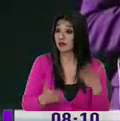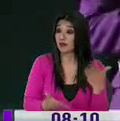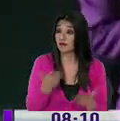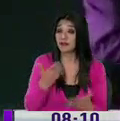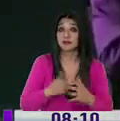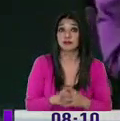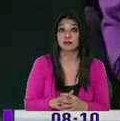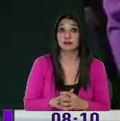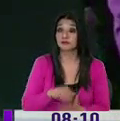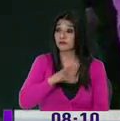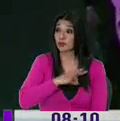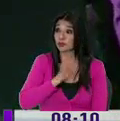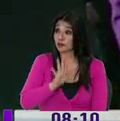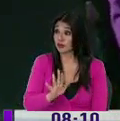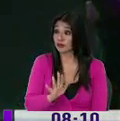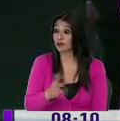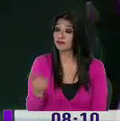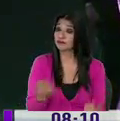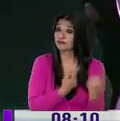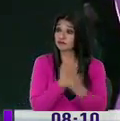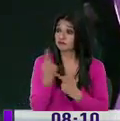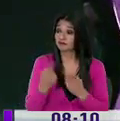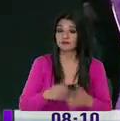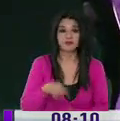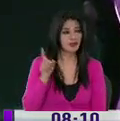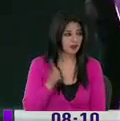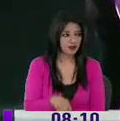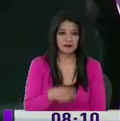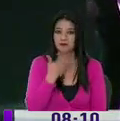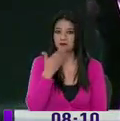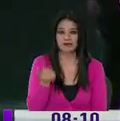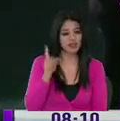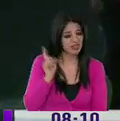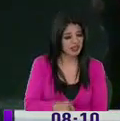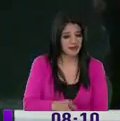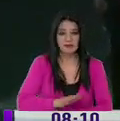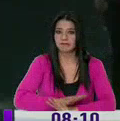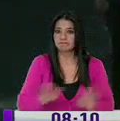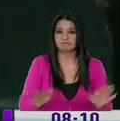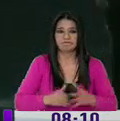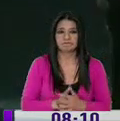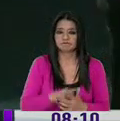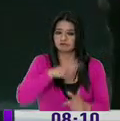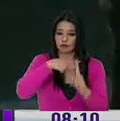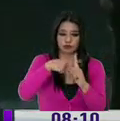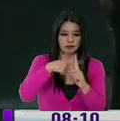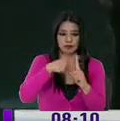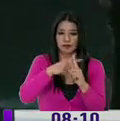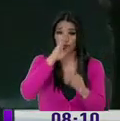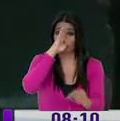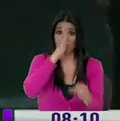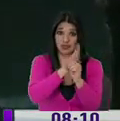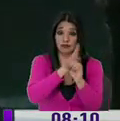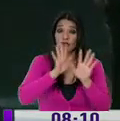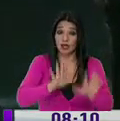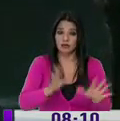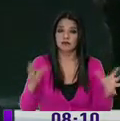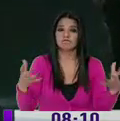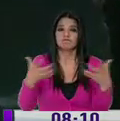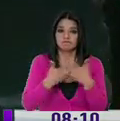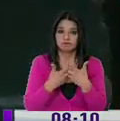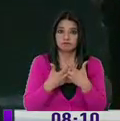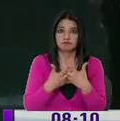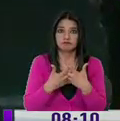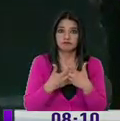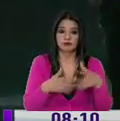también generar la conciencia que necesitamos entre la gente? Tenemos que mejorar, vamos a mejorar, somos positivos, estamos trabajando en conjunto, ya no